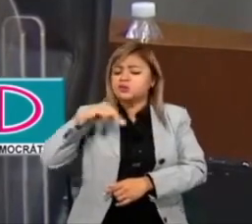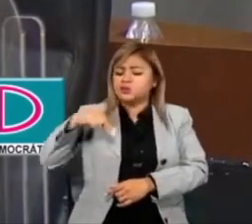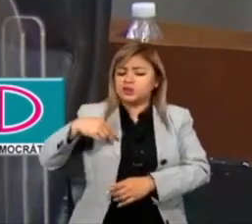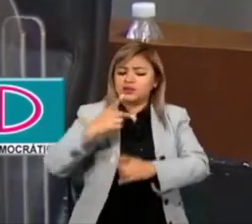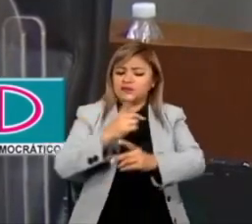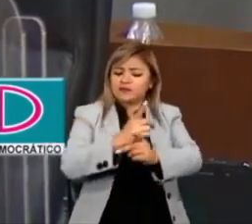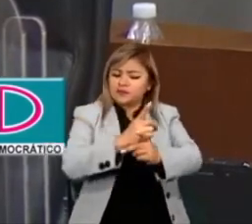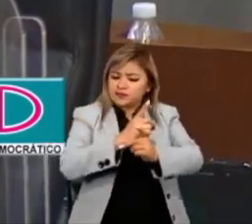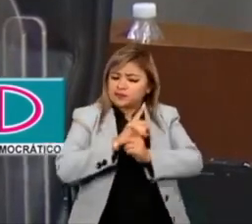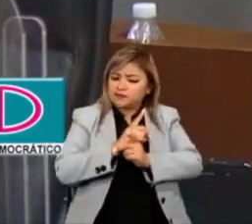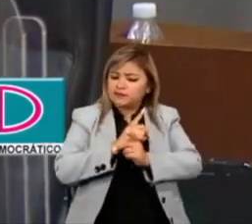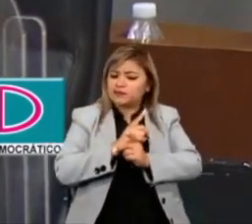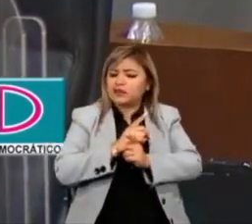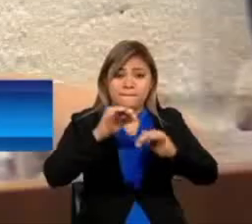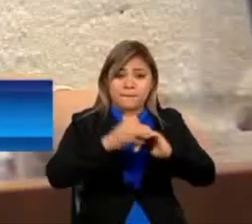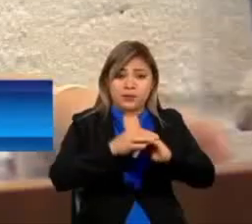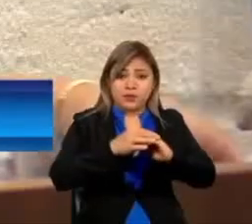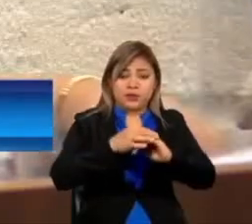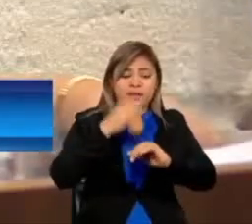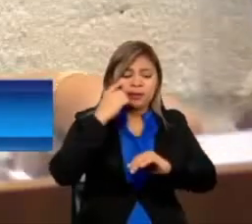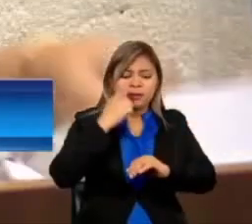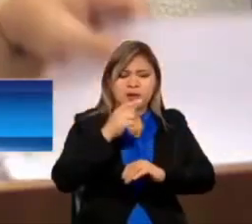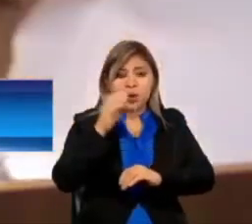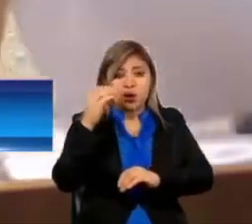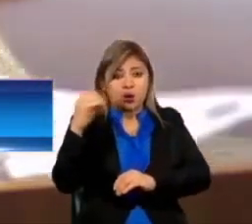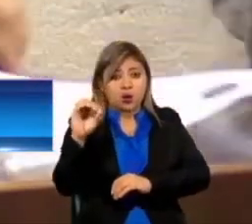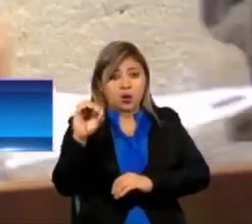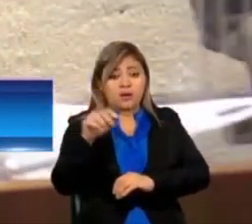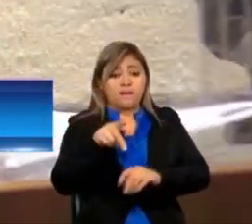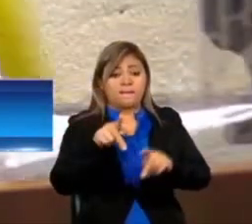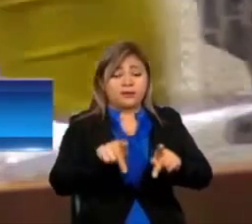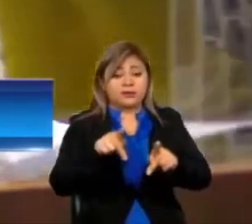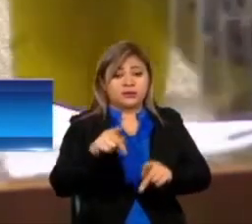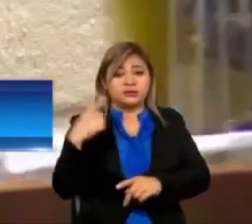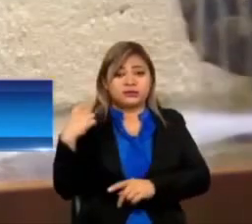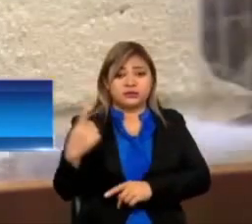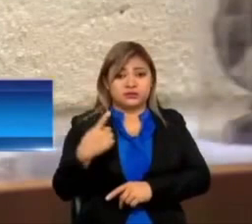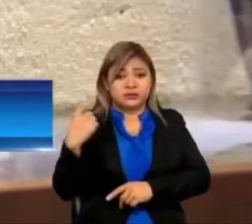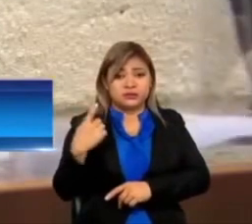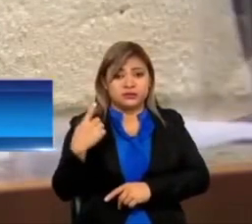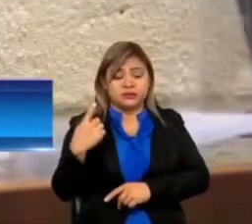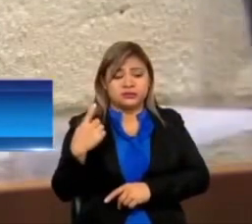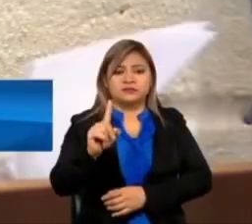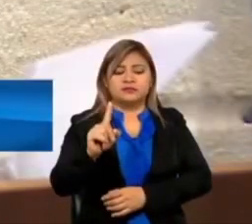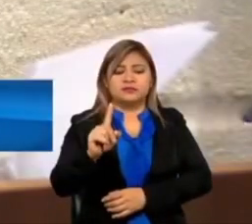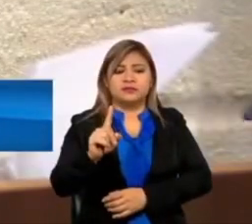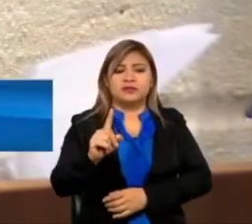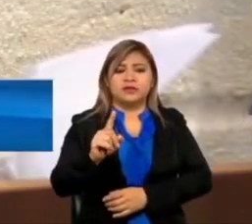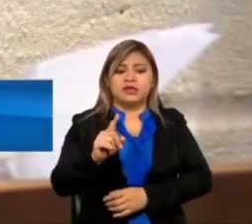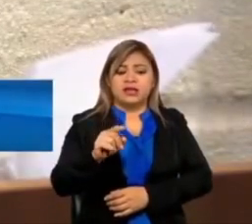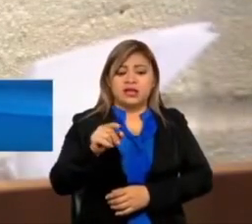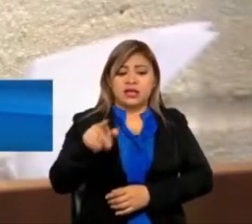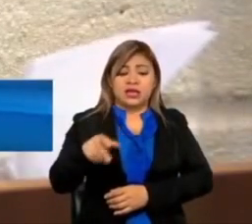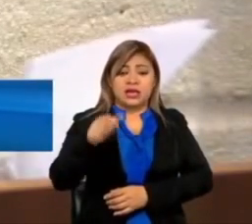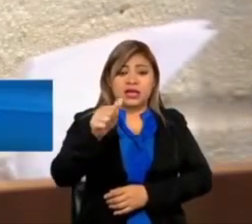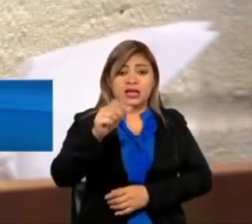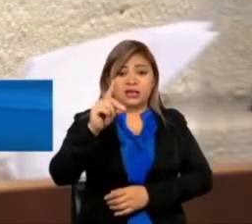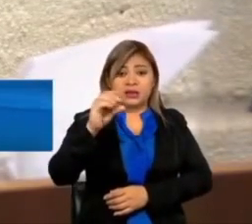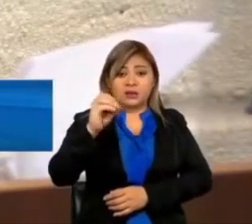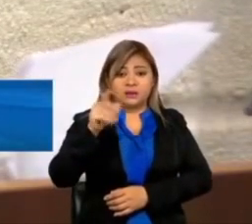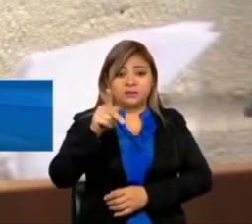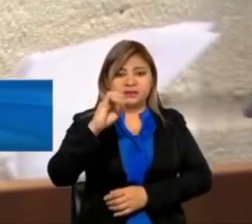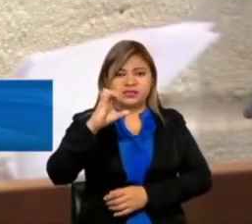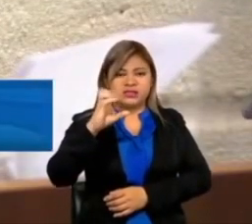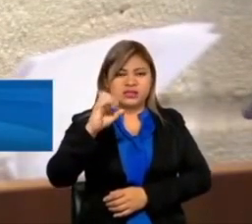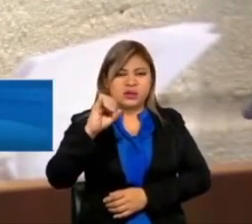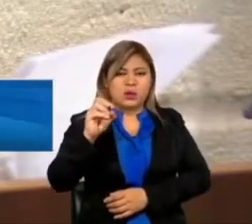que no vinieran estos ministros aquí... La honorable diputada Corina Cano, Zulay Rodríguez y otros proponen: una madre podrá expresar su decisión de